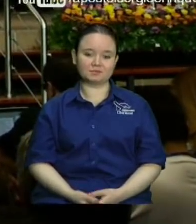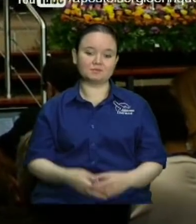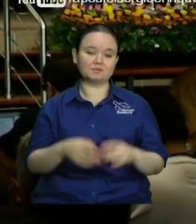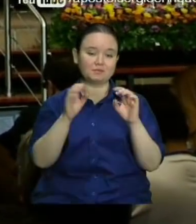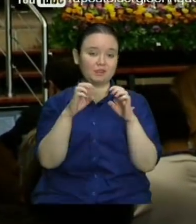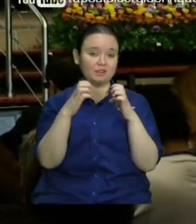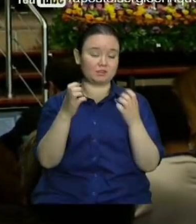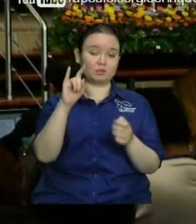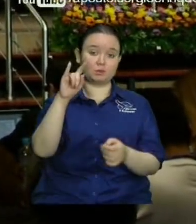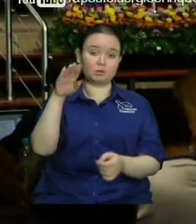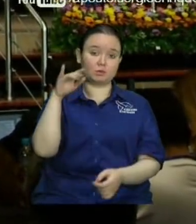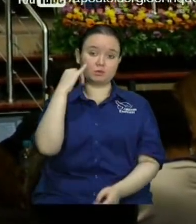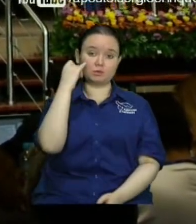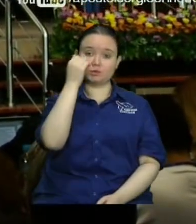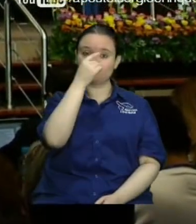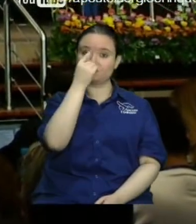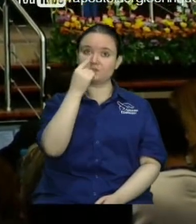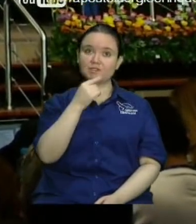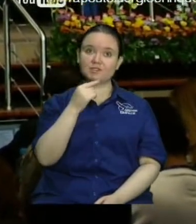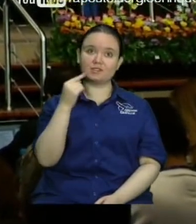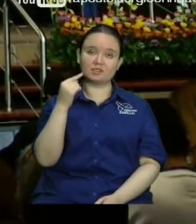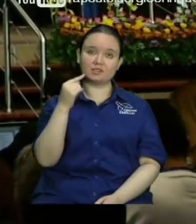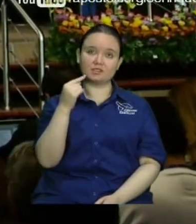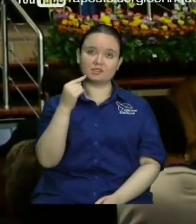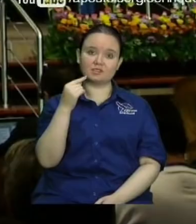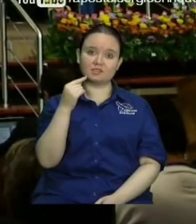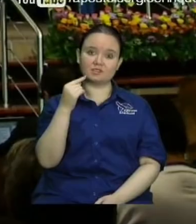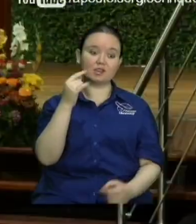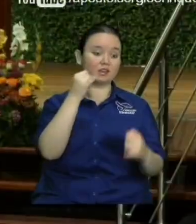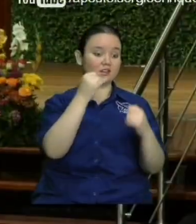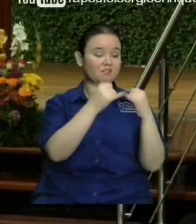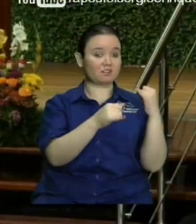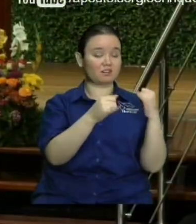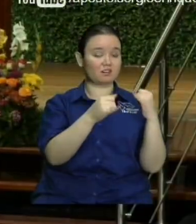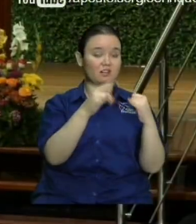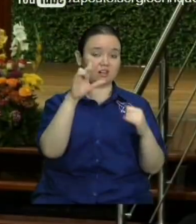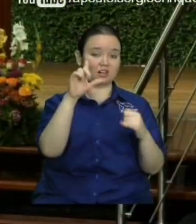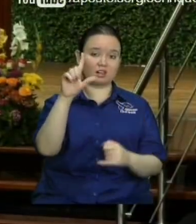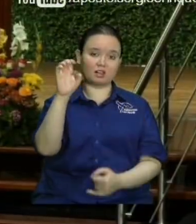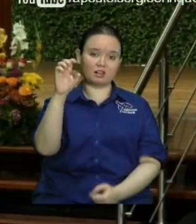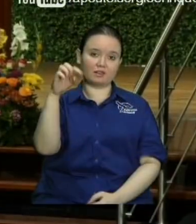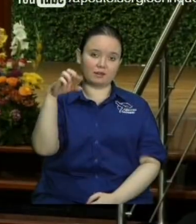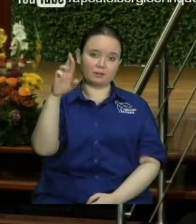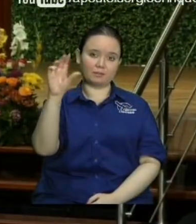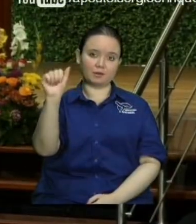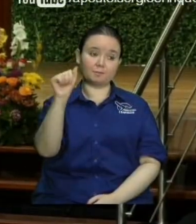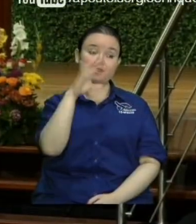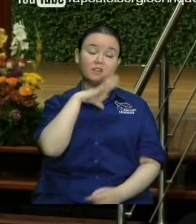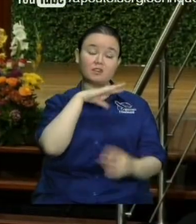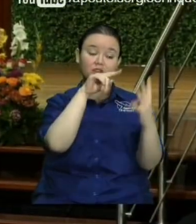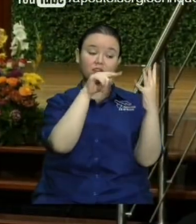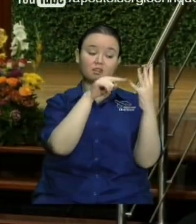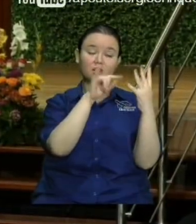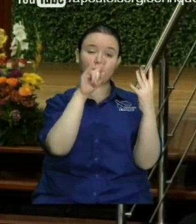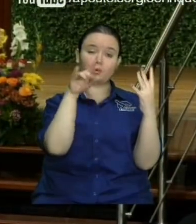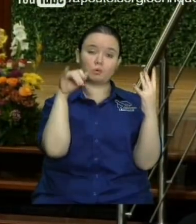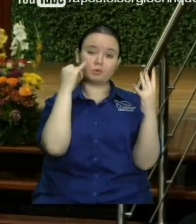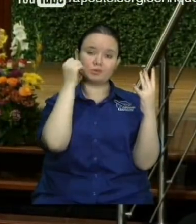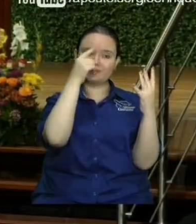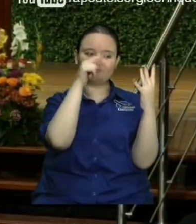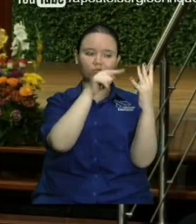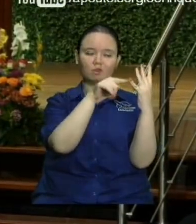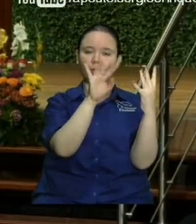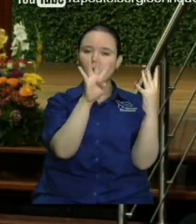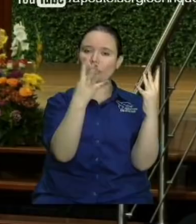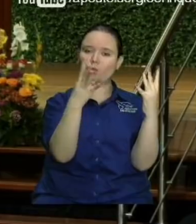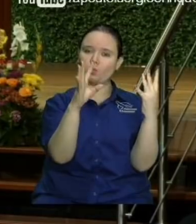Entonces Usías, recordate que terminó leproso, pero él era la 40 generación, era la